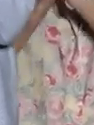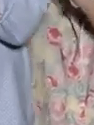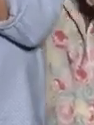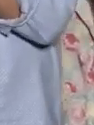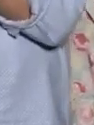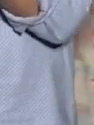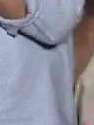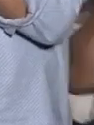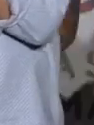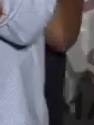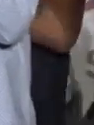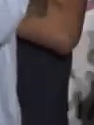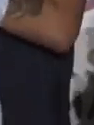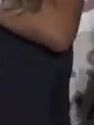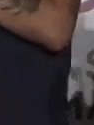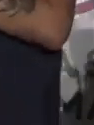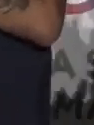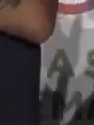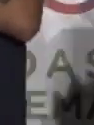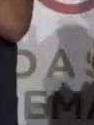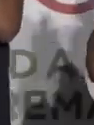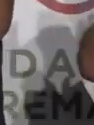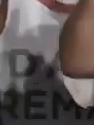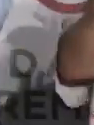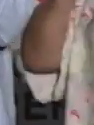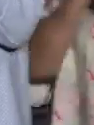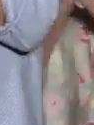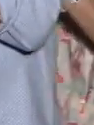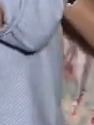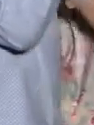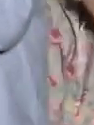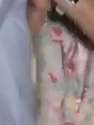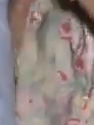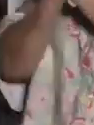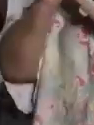morir de agua fresca colgado en la vara